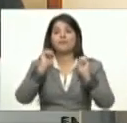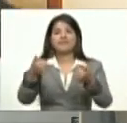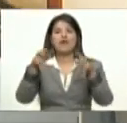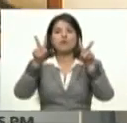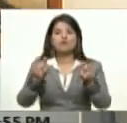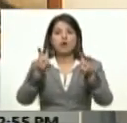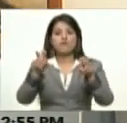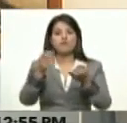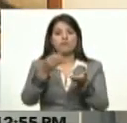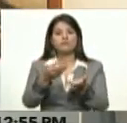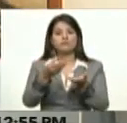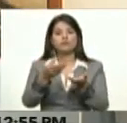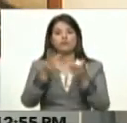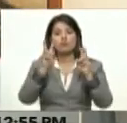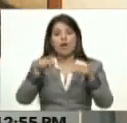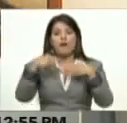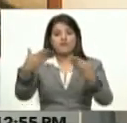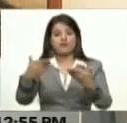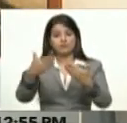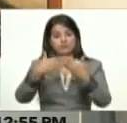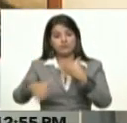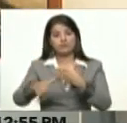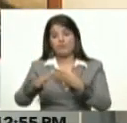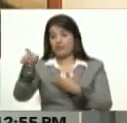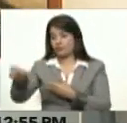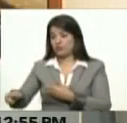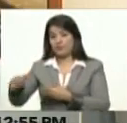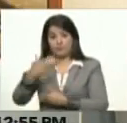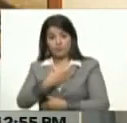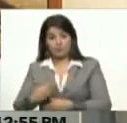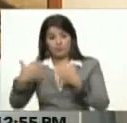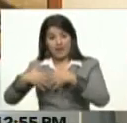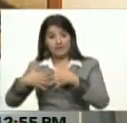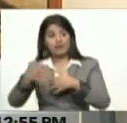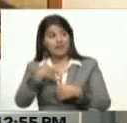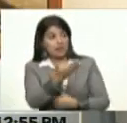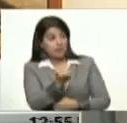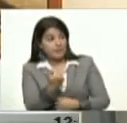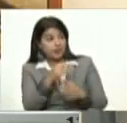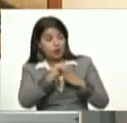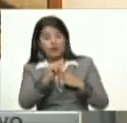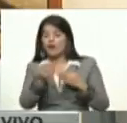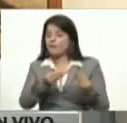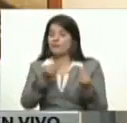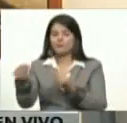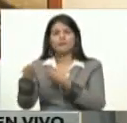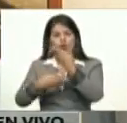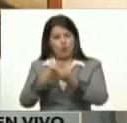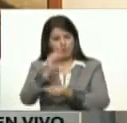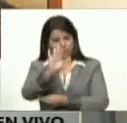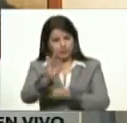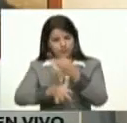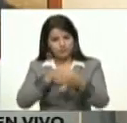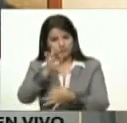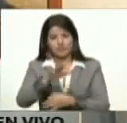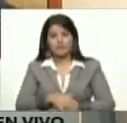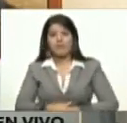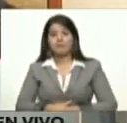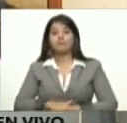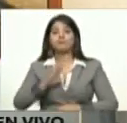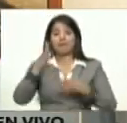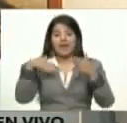venía utilizando el certificado de no producción para seguir los pasos y obtener finalmente la